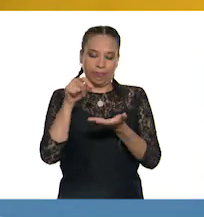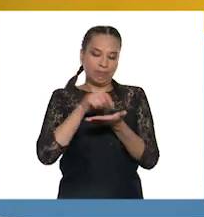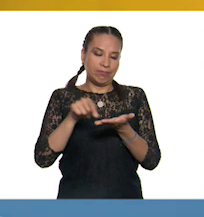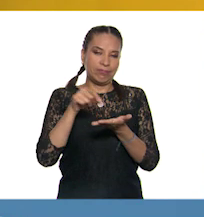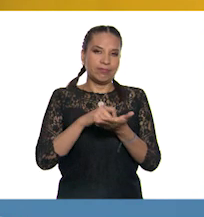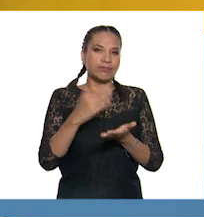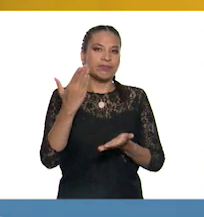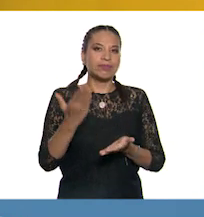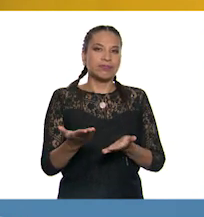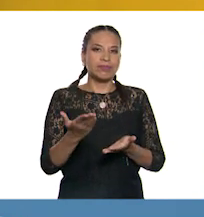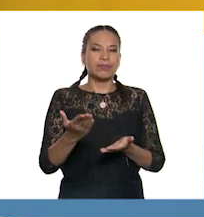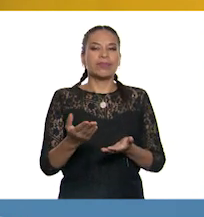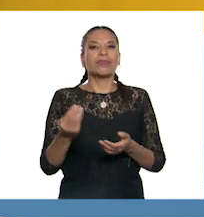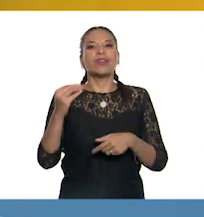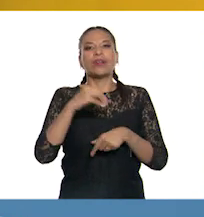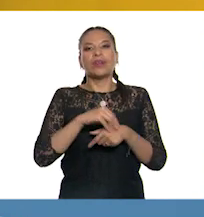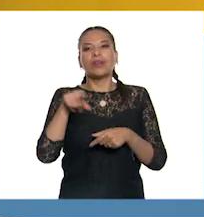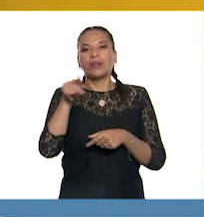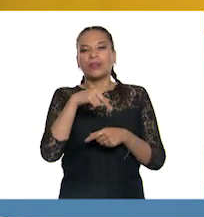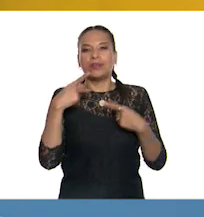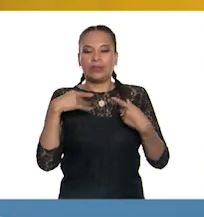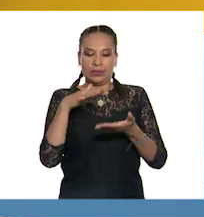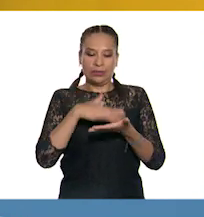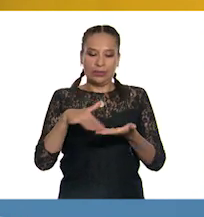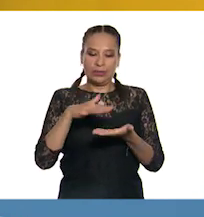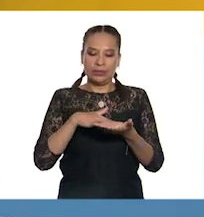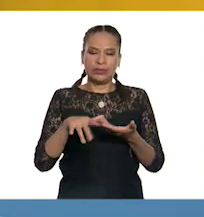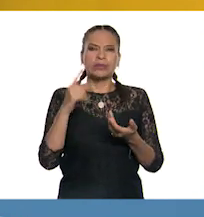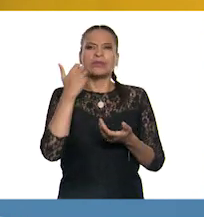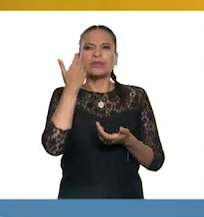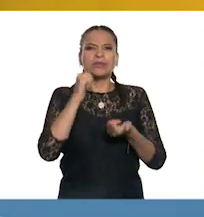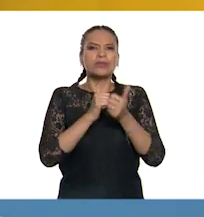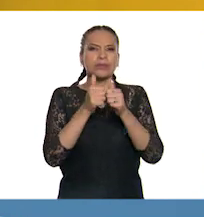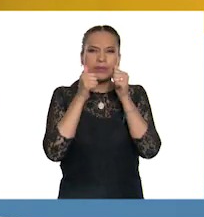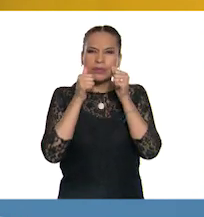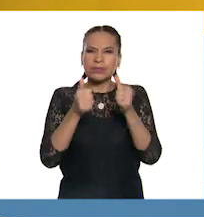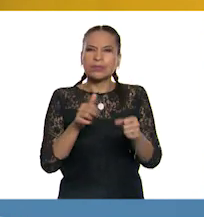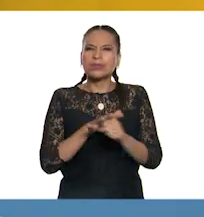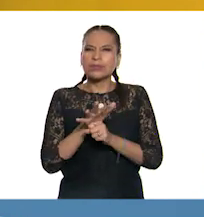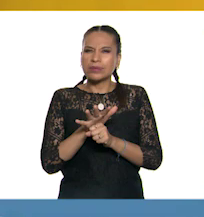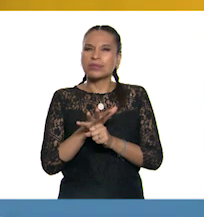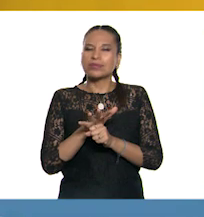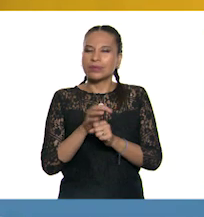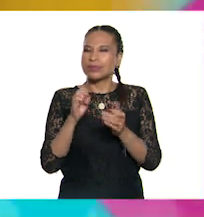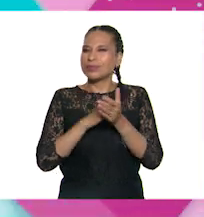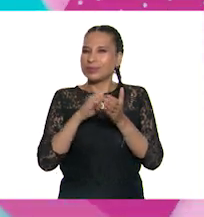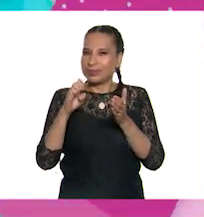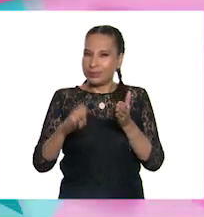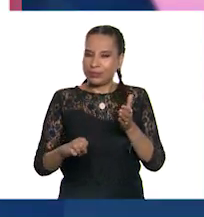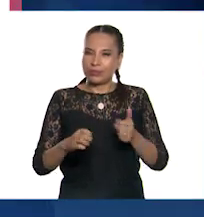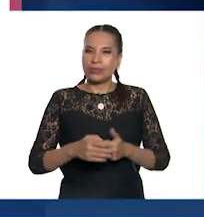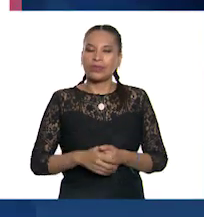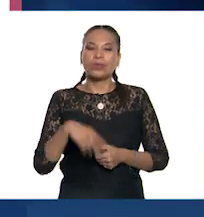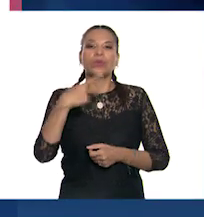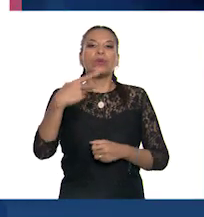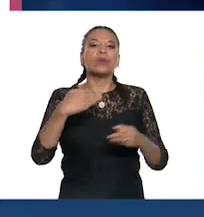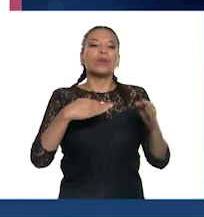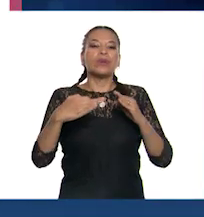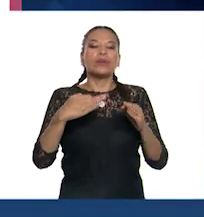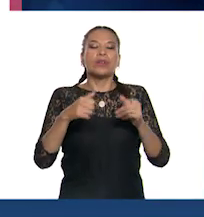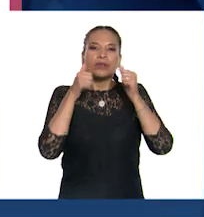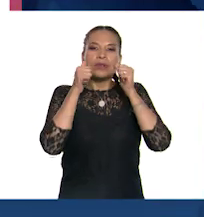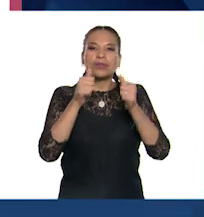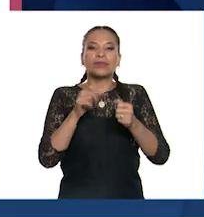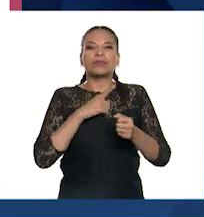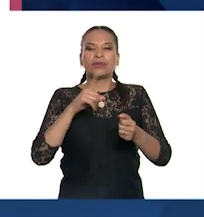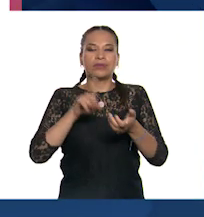le pidiera implícitamente al lector en qué quiere que fije su atención. Por ejemplo, su trabajo consistía